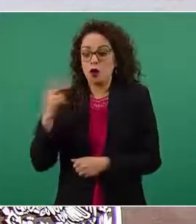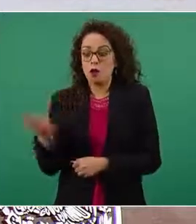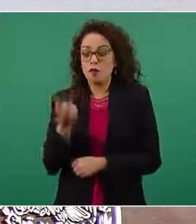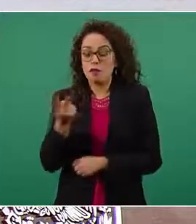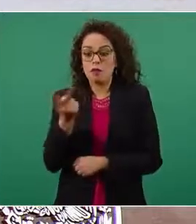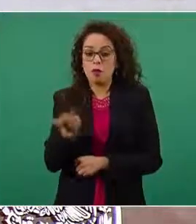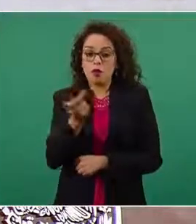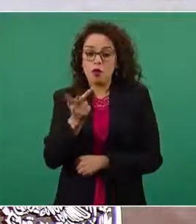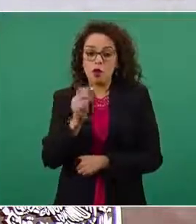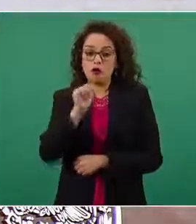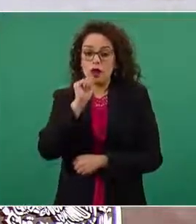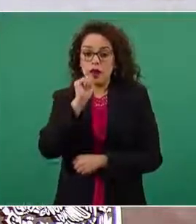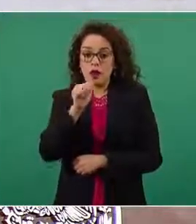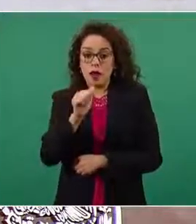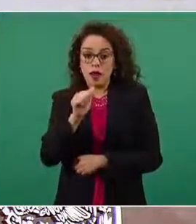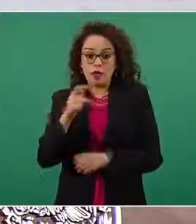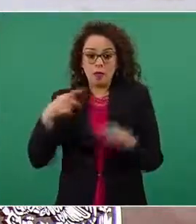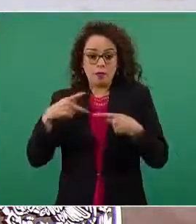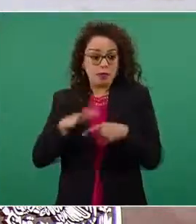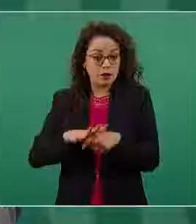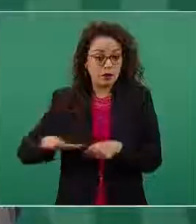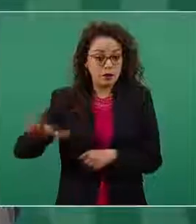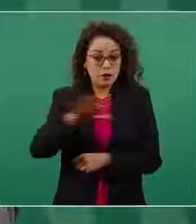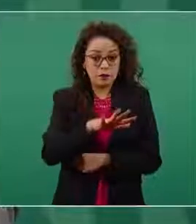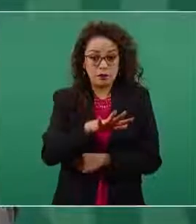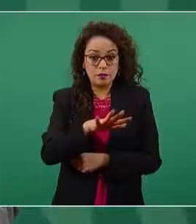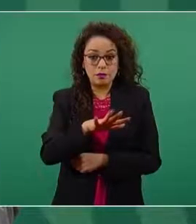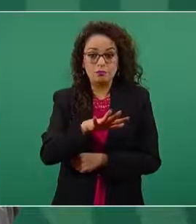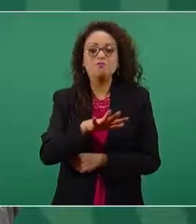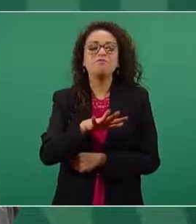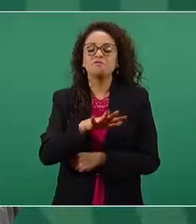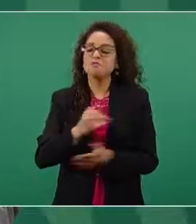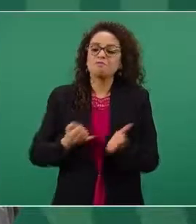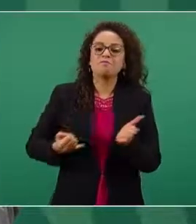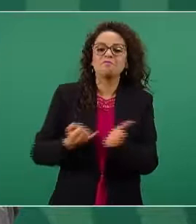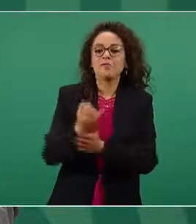algo indebido, lo quitan.